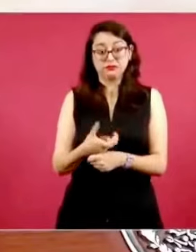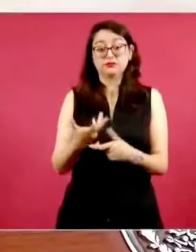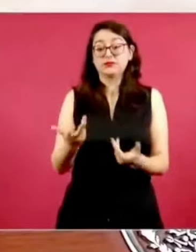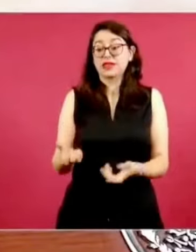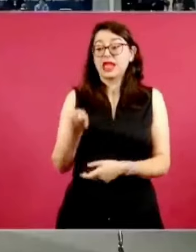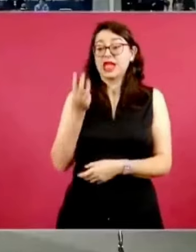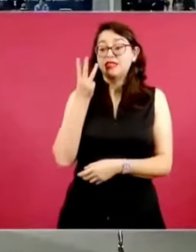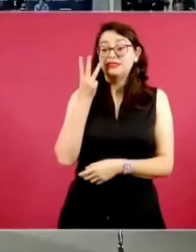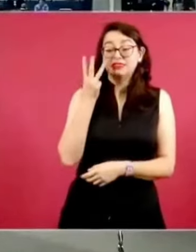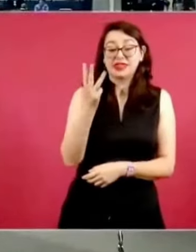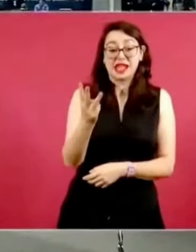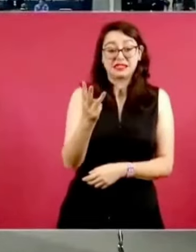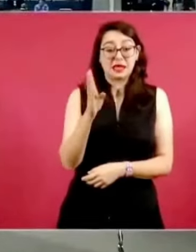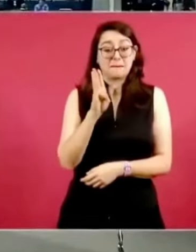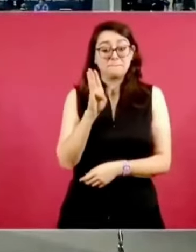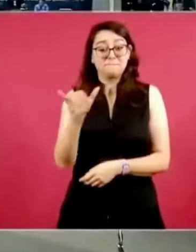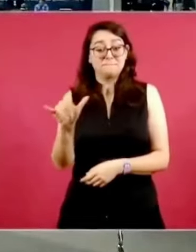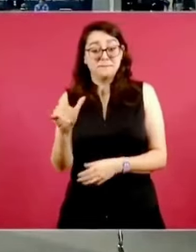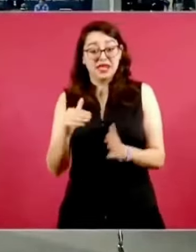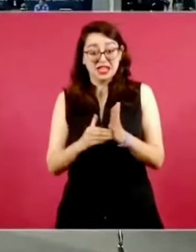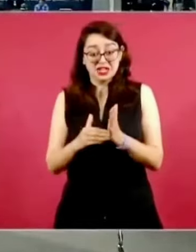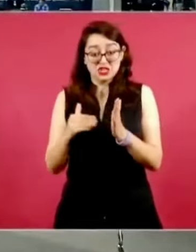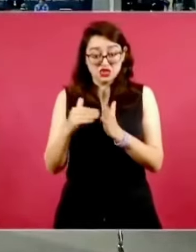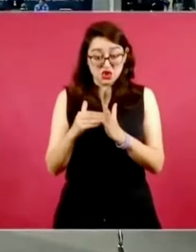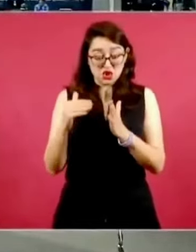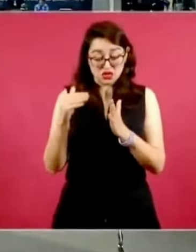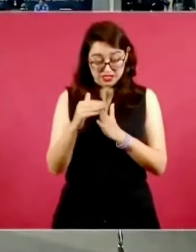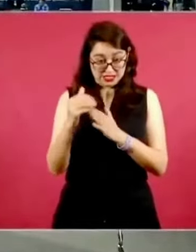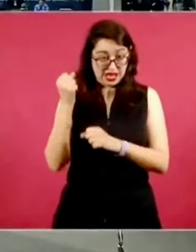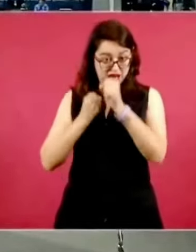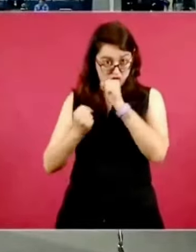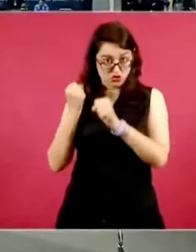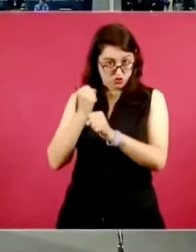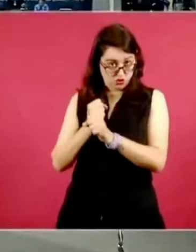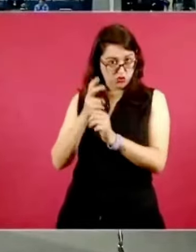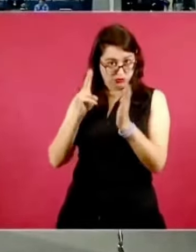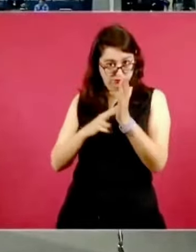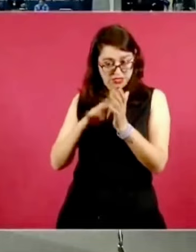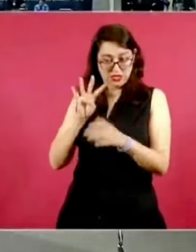más en 2018 a